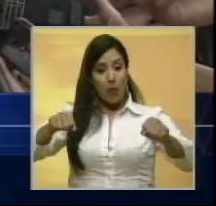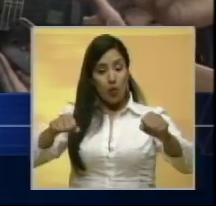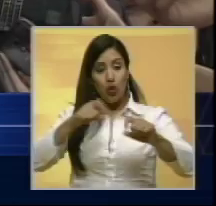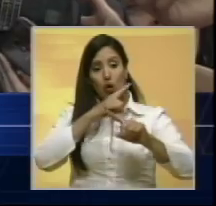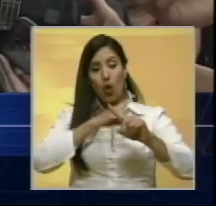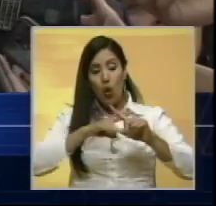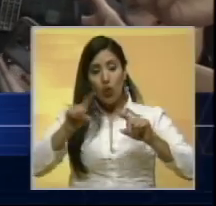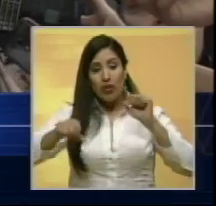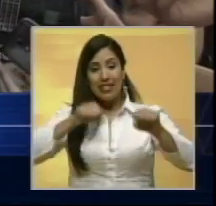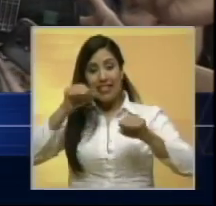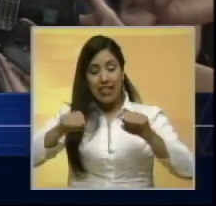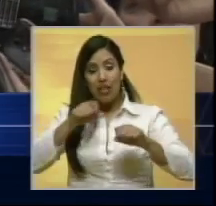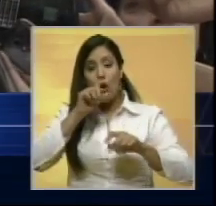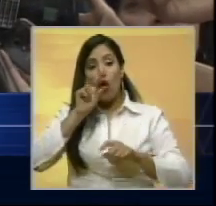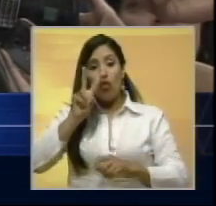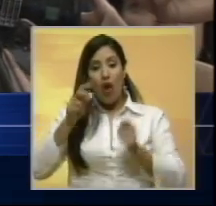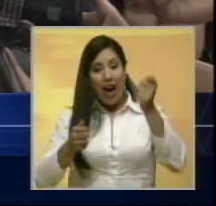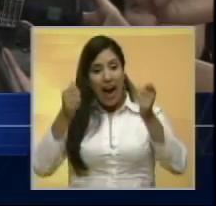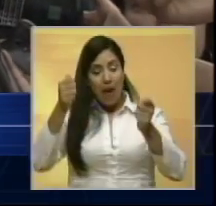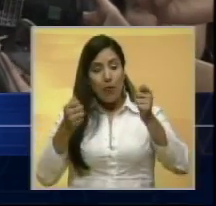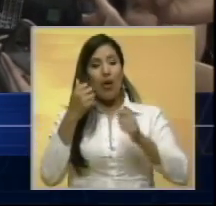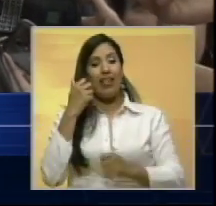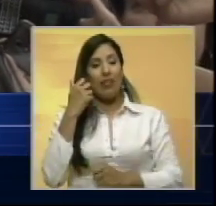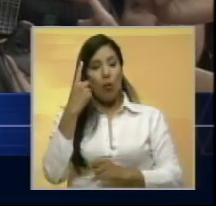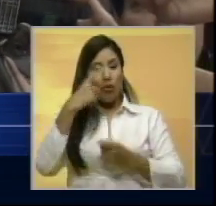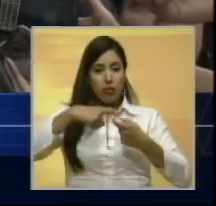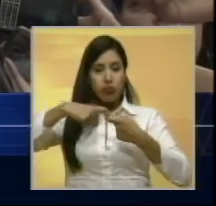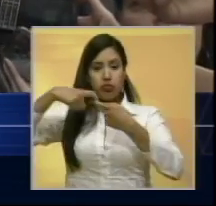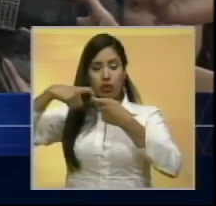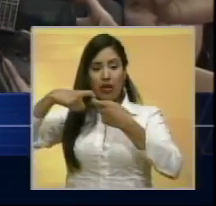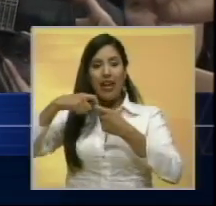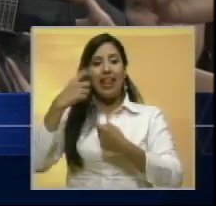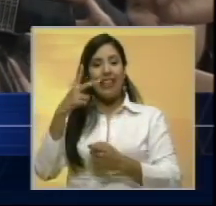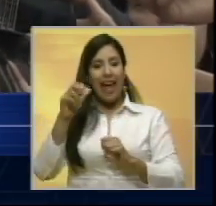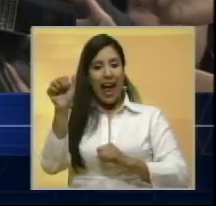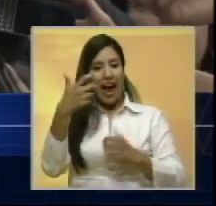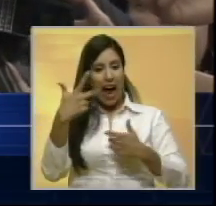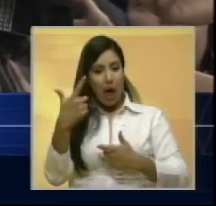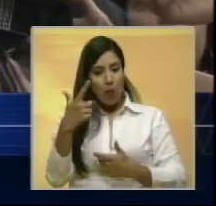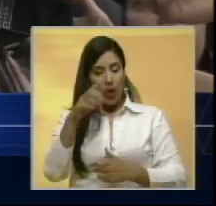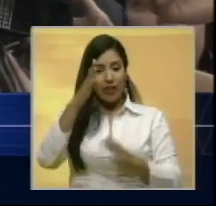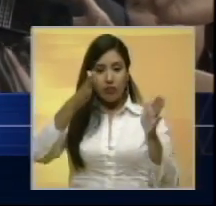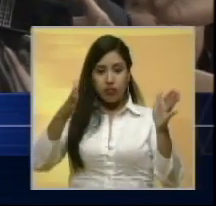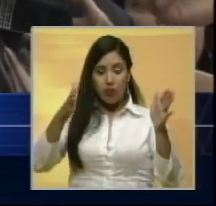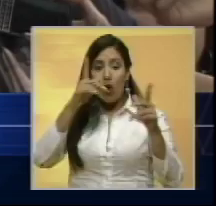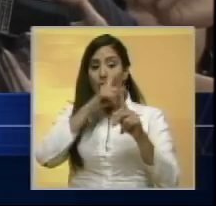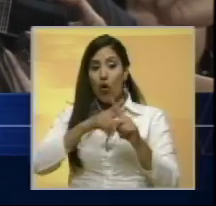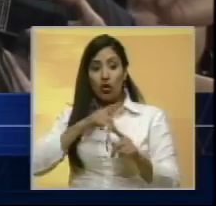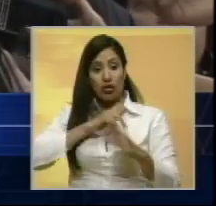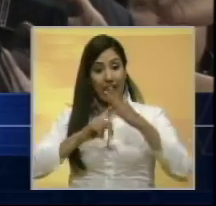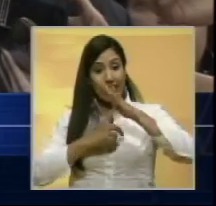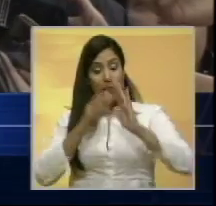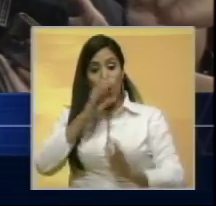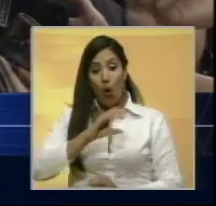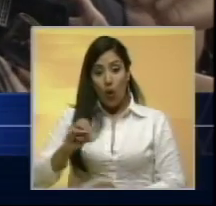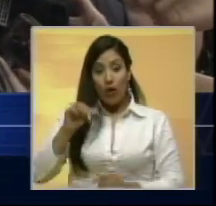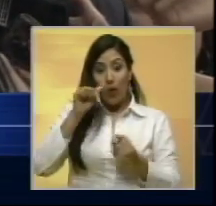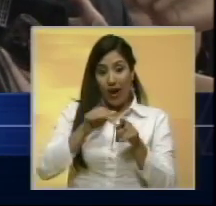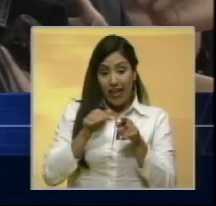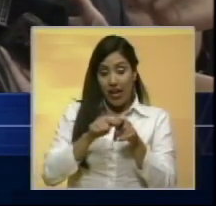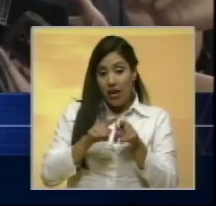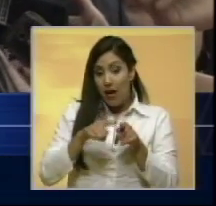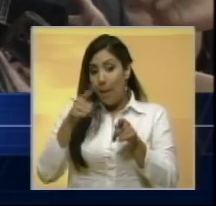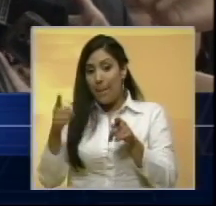18 ciclistas, 2 camiones, una grúa, 3 camionetas y un autobús. Nosotros estimamos que aquí en el Terminal de Oriente o desde el Terminal de